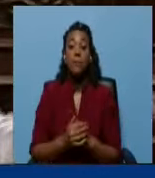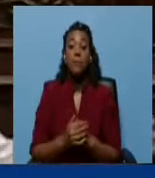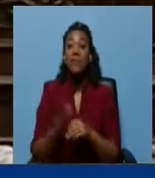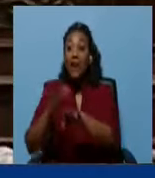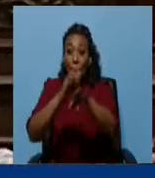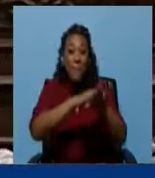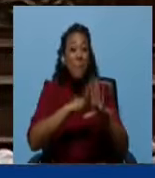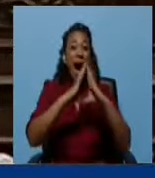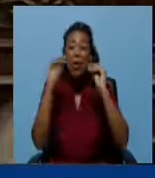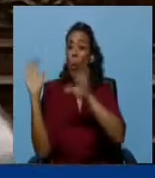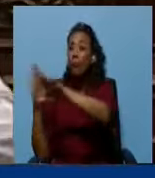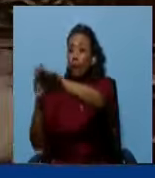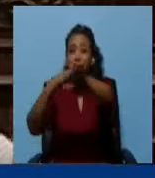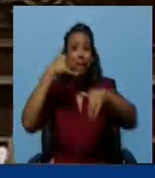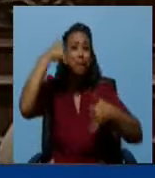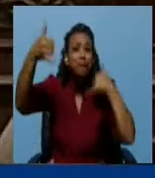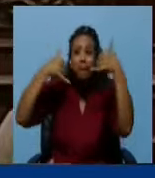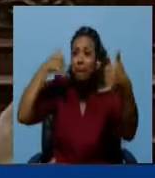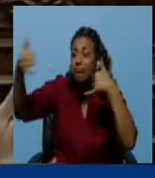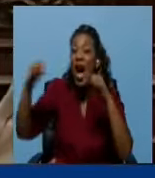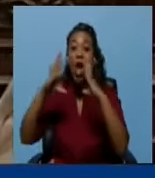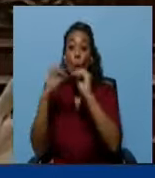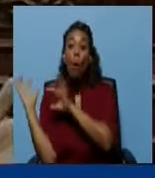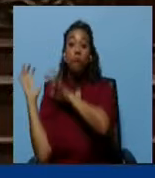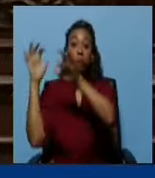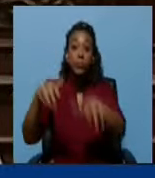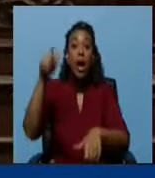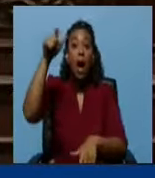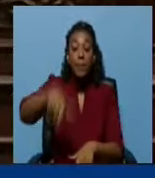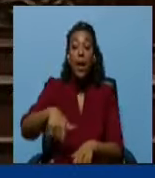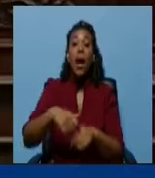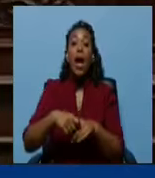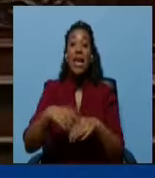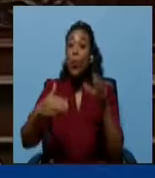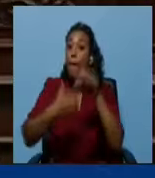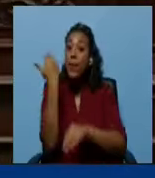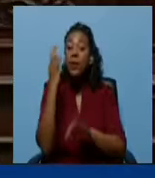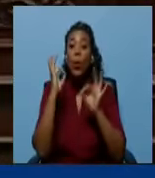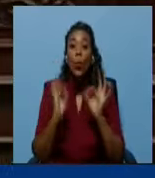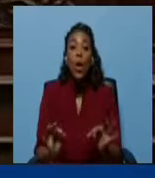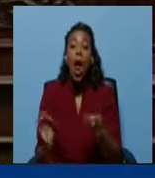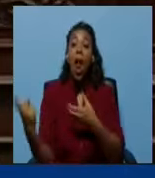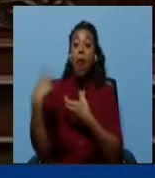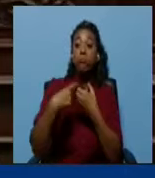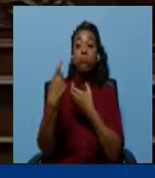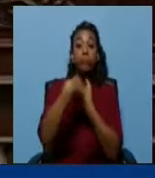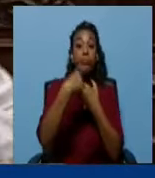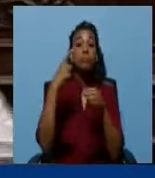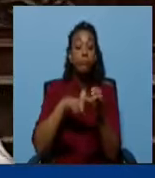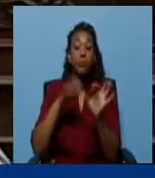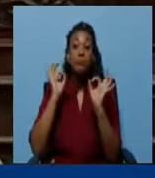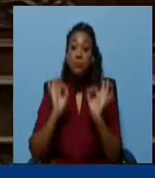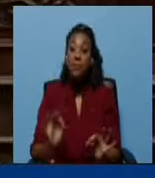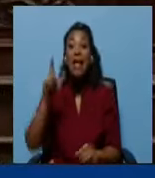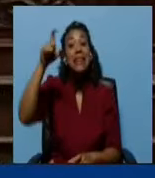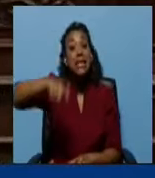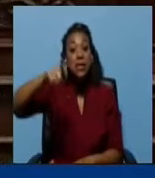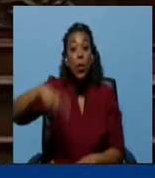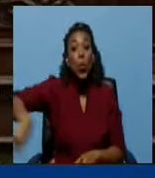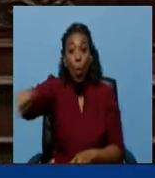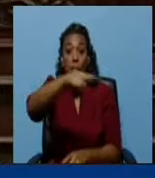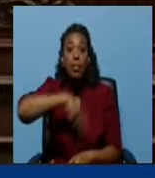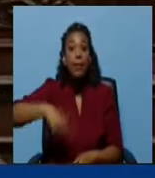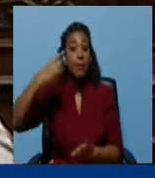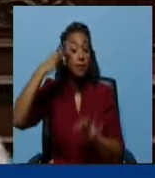Llamemos a todos y a todas. Eso es una metodología inclusiva, necesaria,